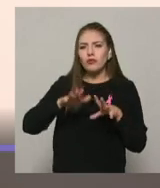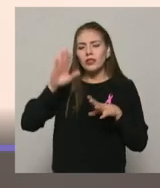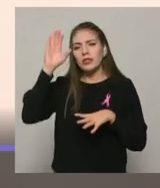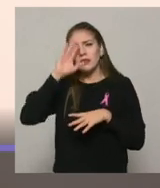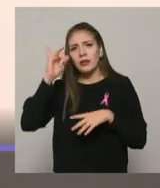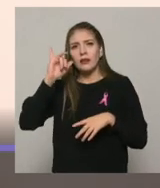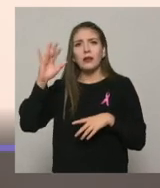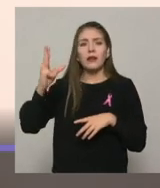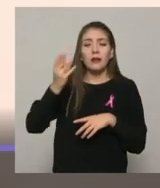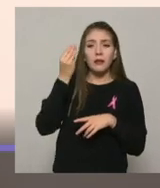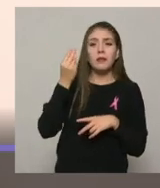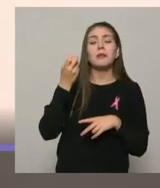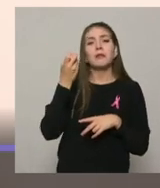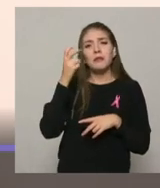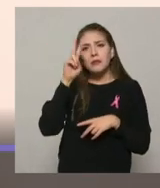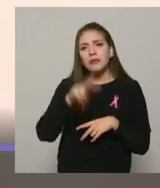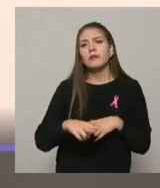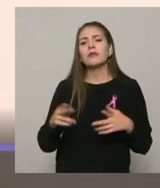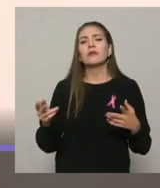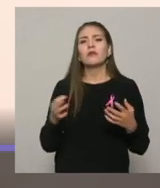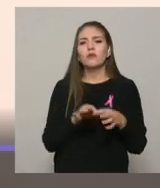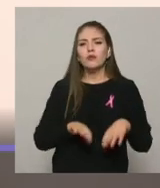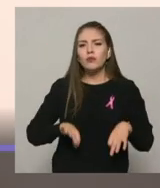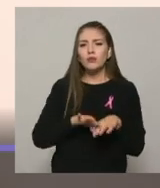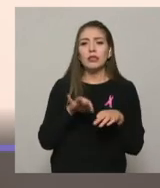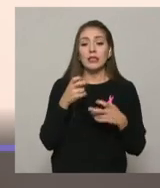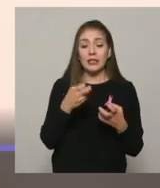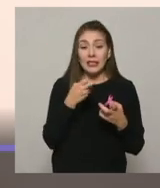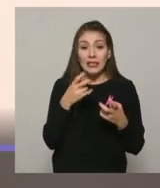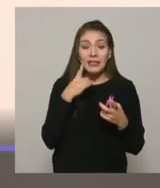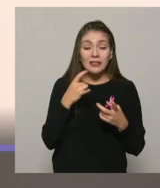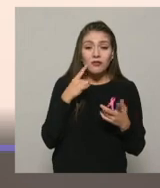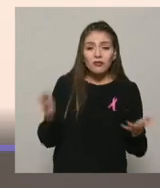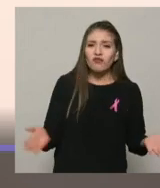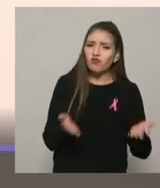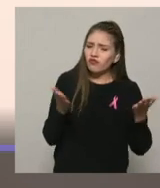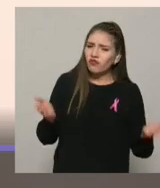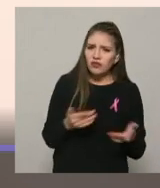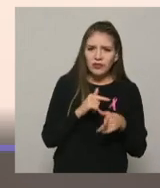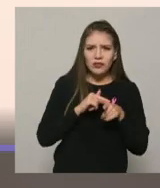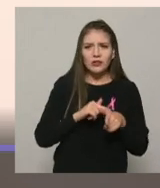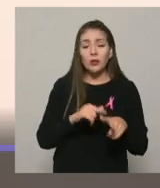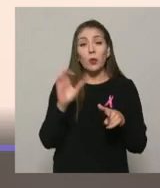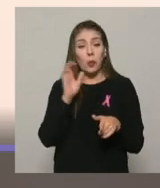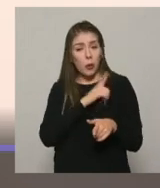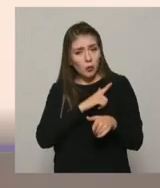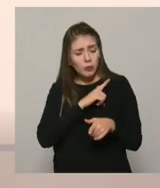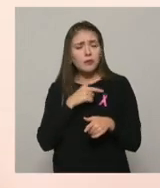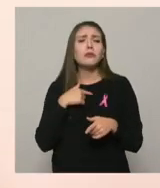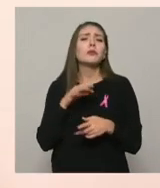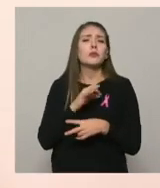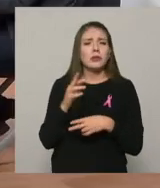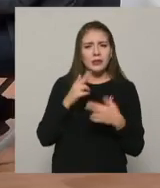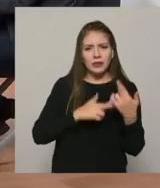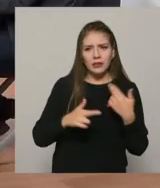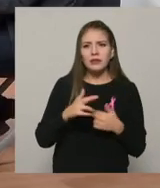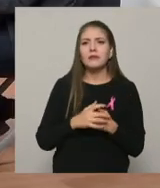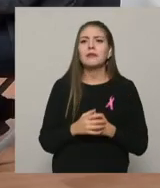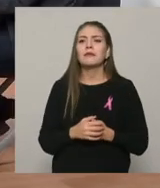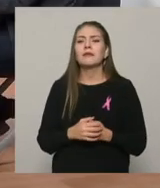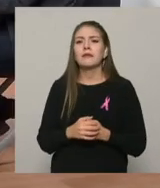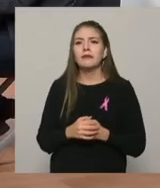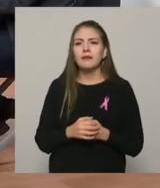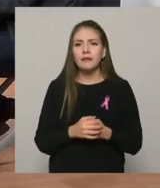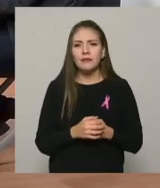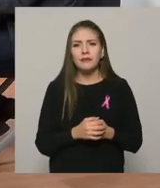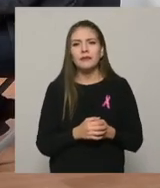privados. Entonces es importante impulsar estos esfuerzos y con gusto, cuando gusten, puedo estar aquí con ustedes. Por supuesto, vamos a hacer este compromiso, ¿te parece? De una